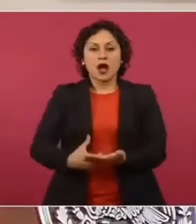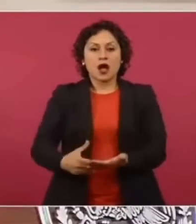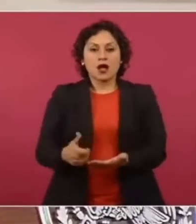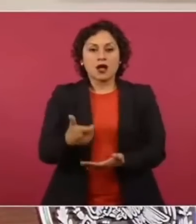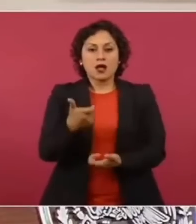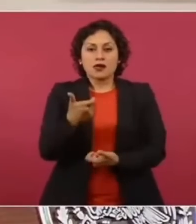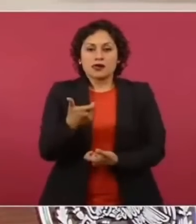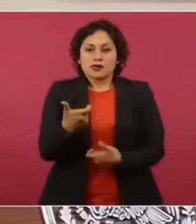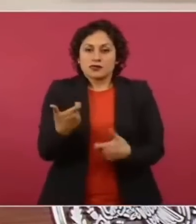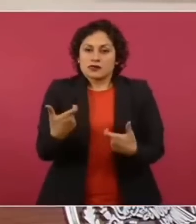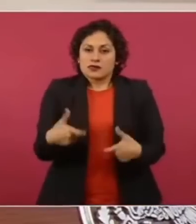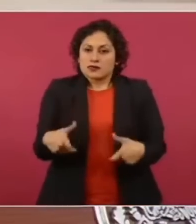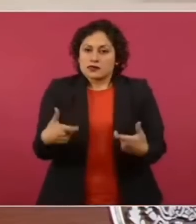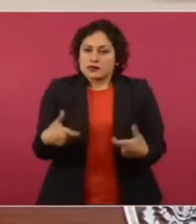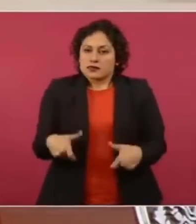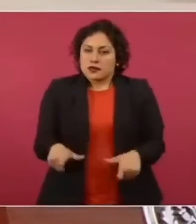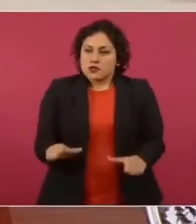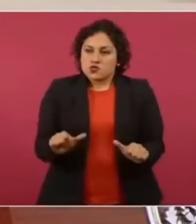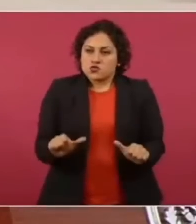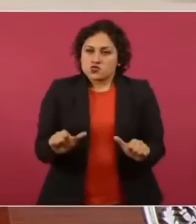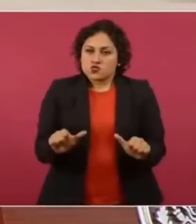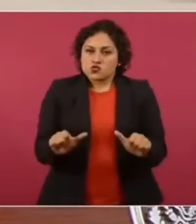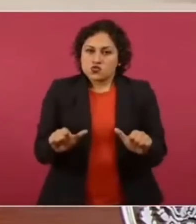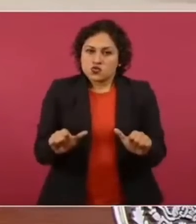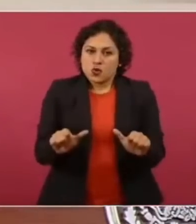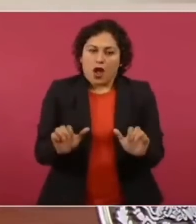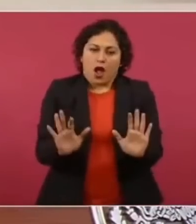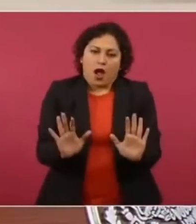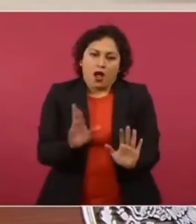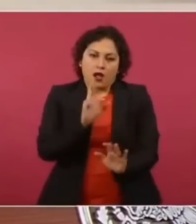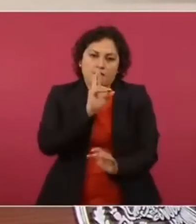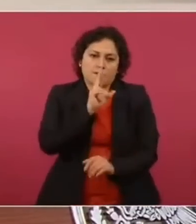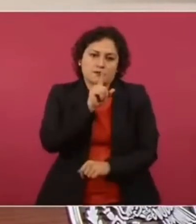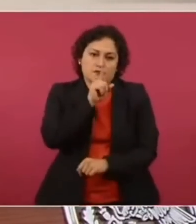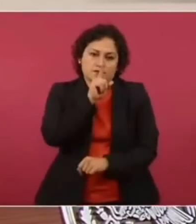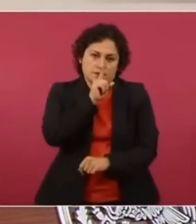Una gente que gana 500,000 pesos mensuales,